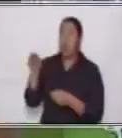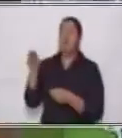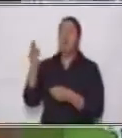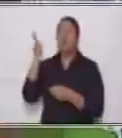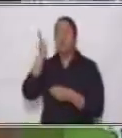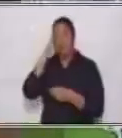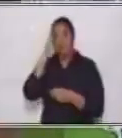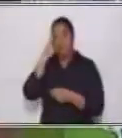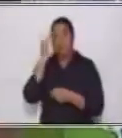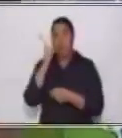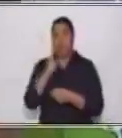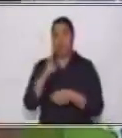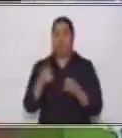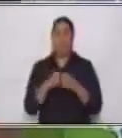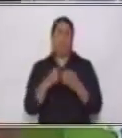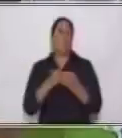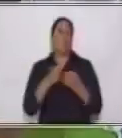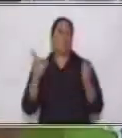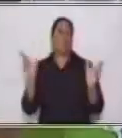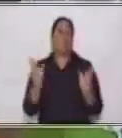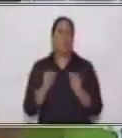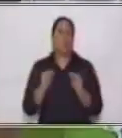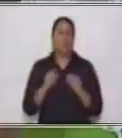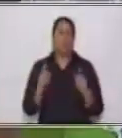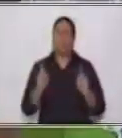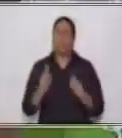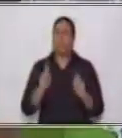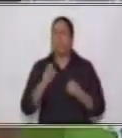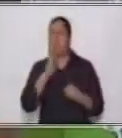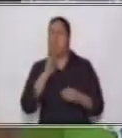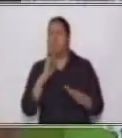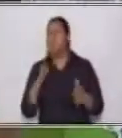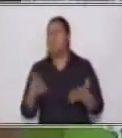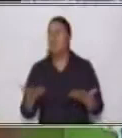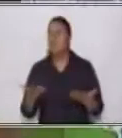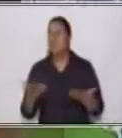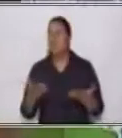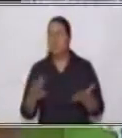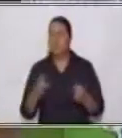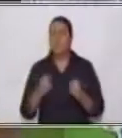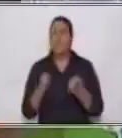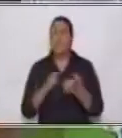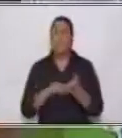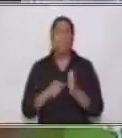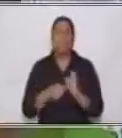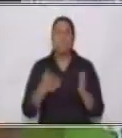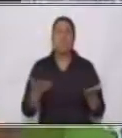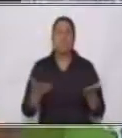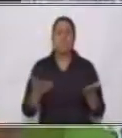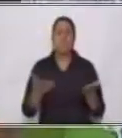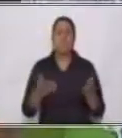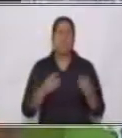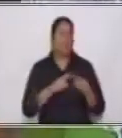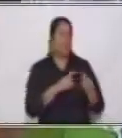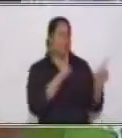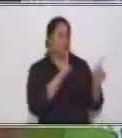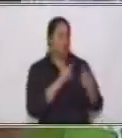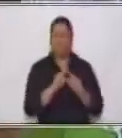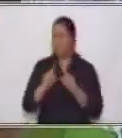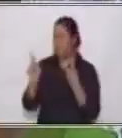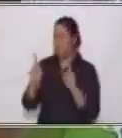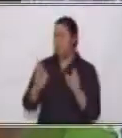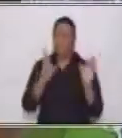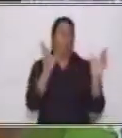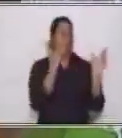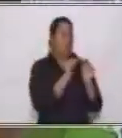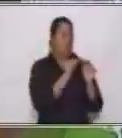resumen. Entonces creo que aquí ya estás viendo una diferencia entre el resumen y la conclusión. Un resumen, recuerda que